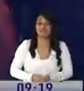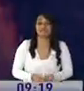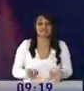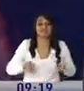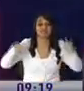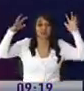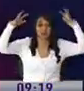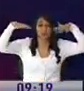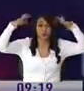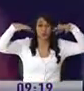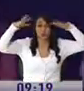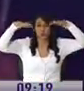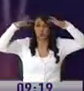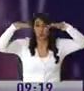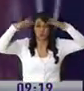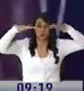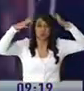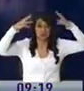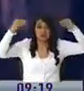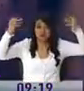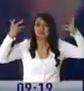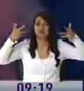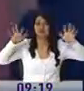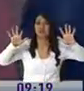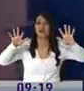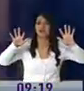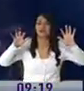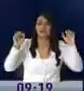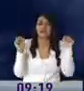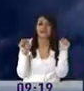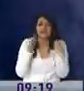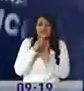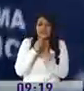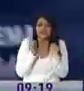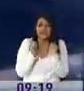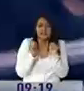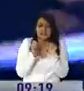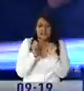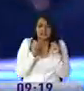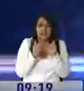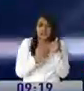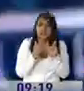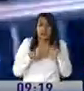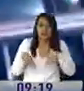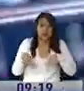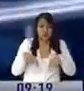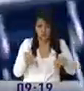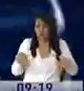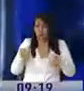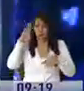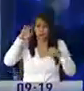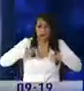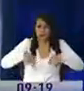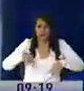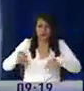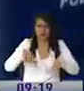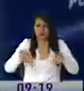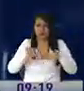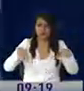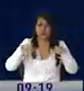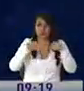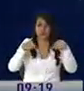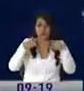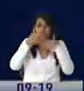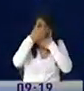operativo bañó dejó de llover la helada madrugada capitalina se calentó con el movimiento policial los encapuchados Son los